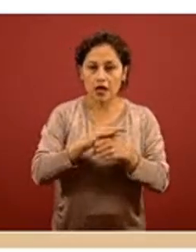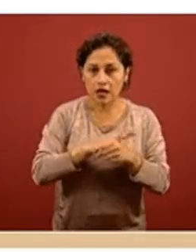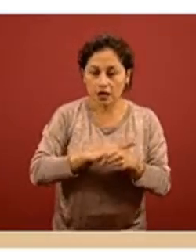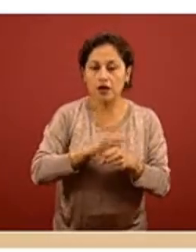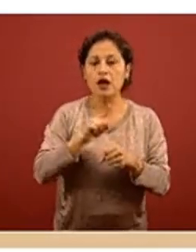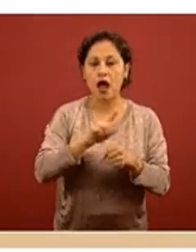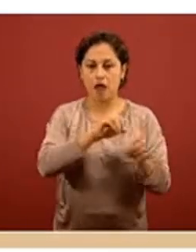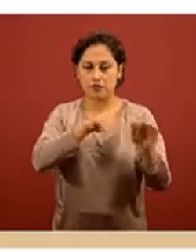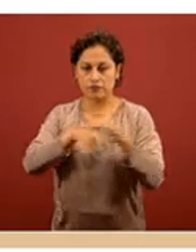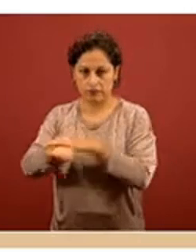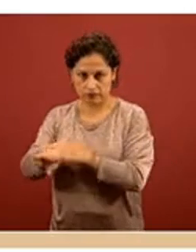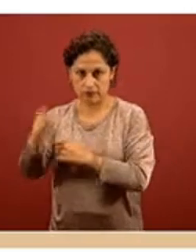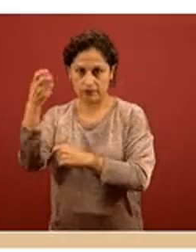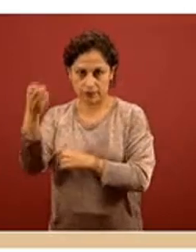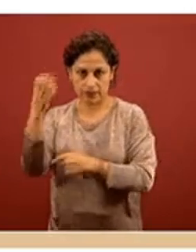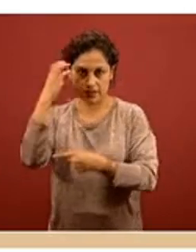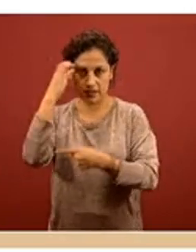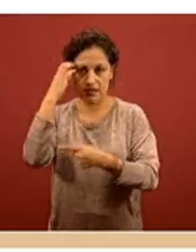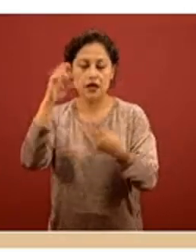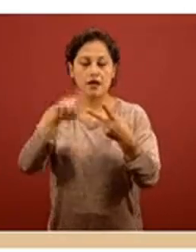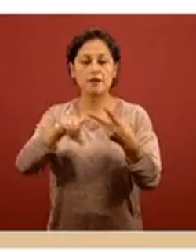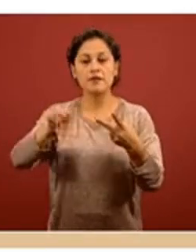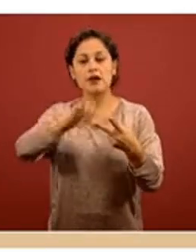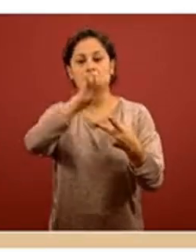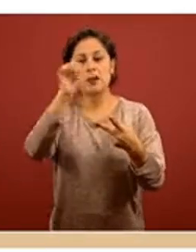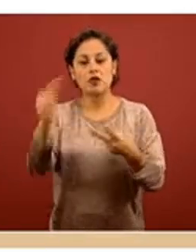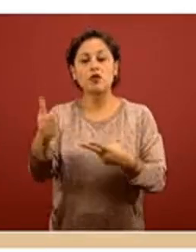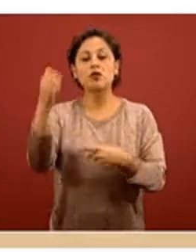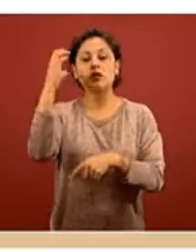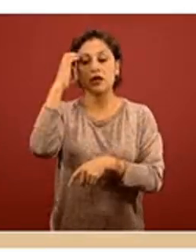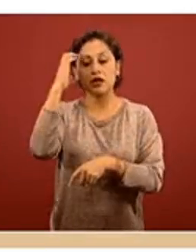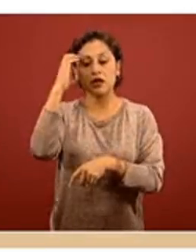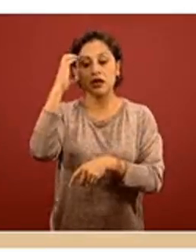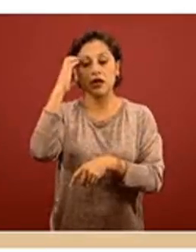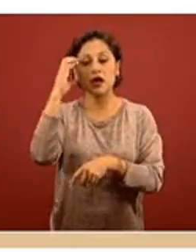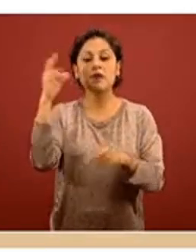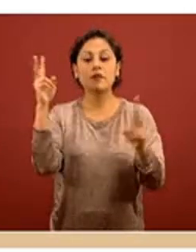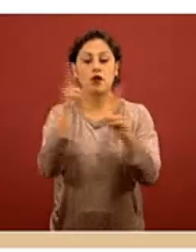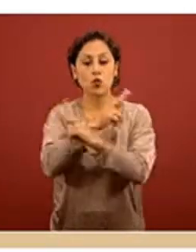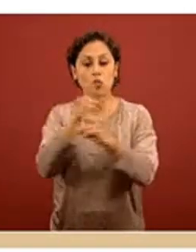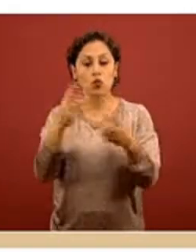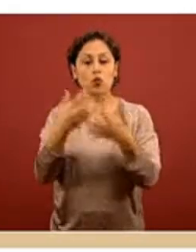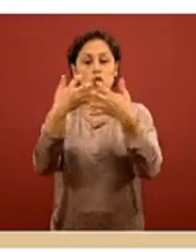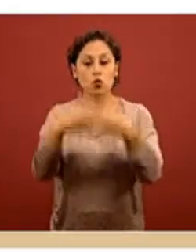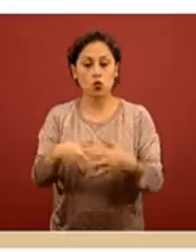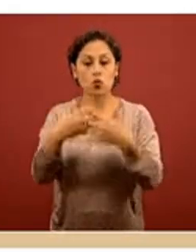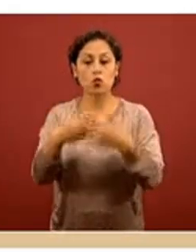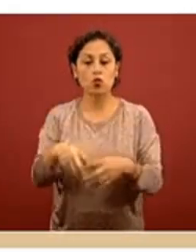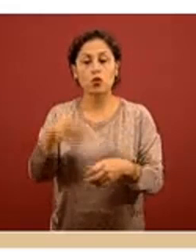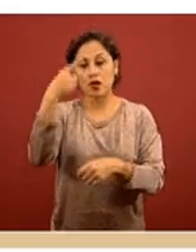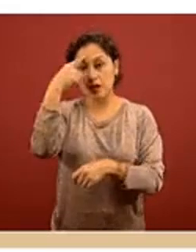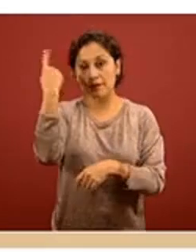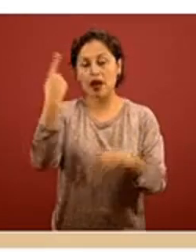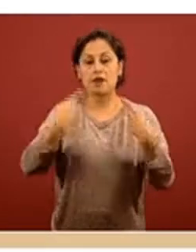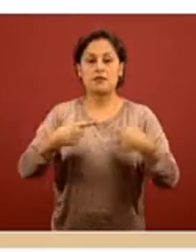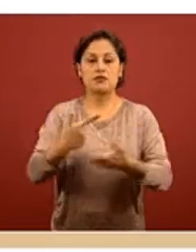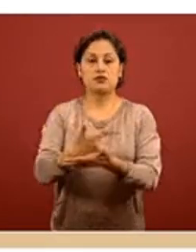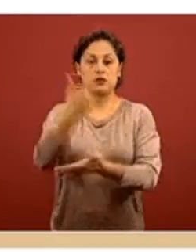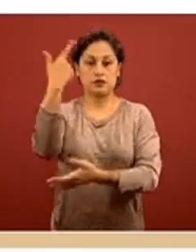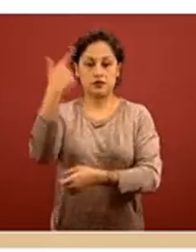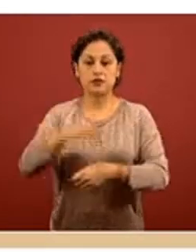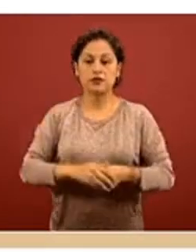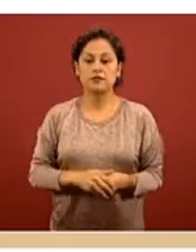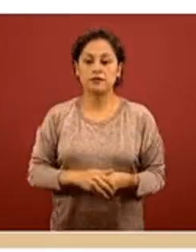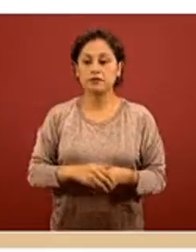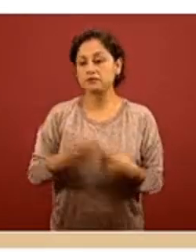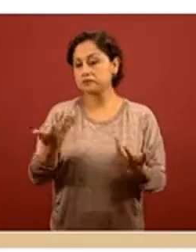veremos las camas con ventilador disponible, que son las camas que se utilizan para los pacientes críticos. De manera general,